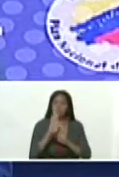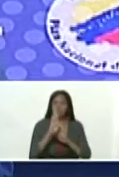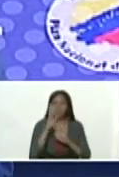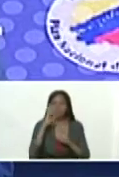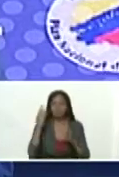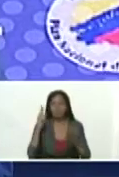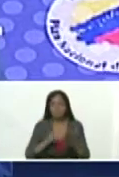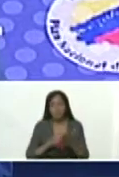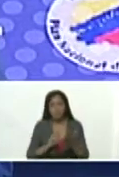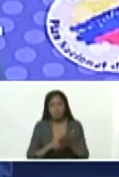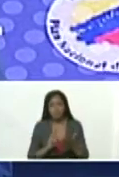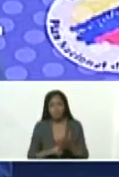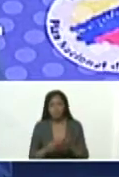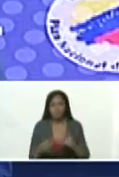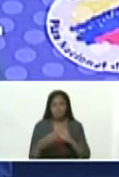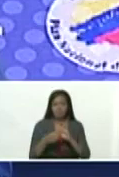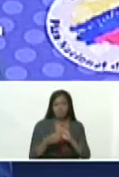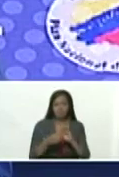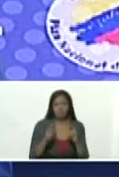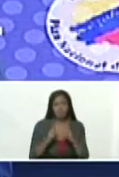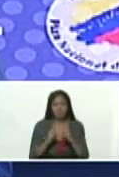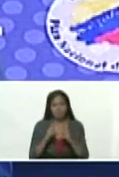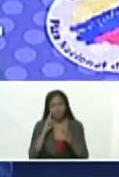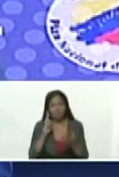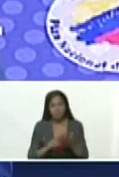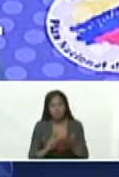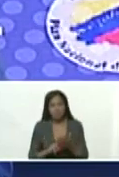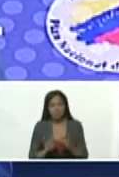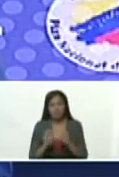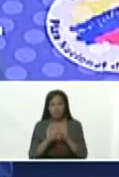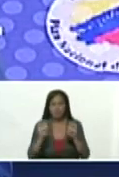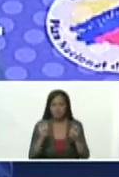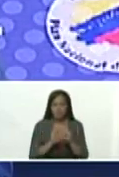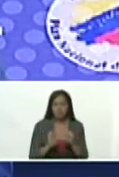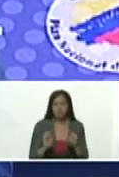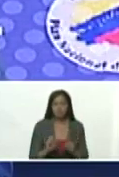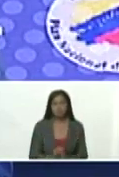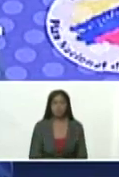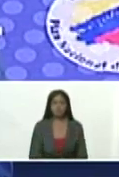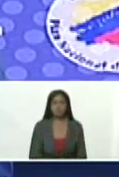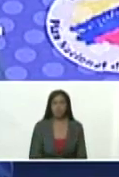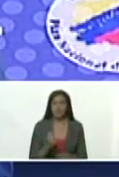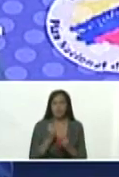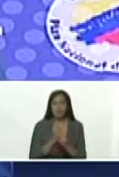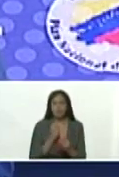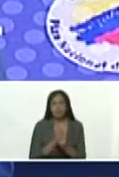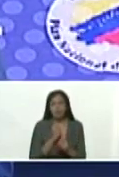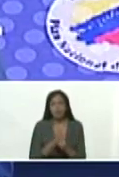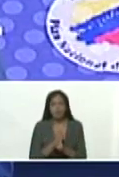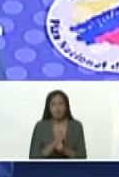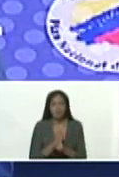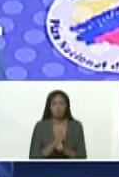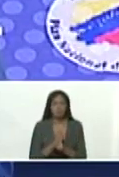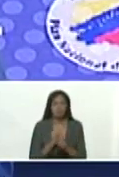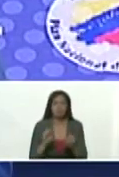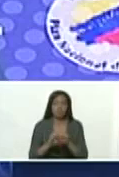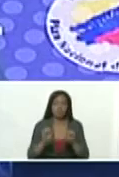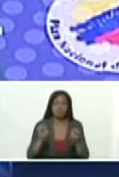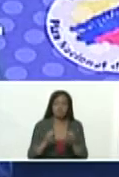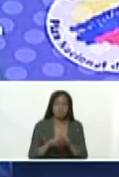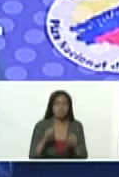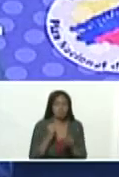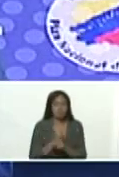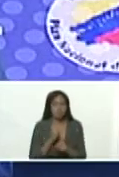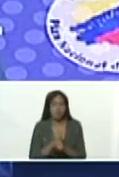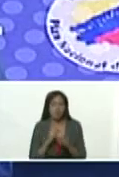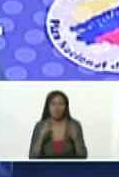real. Vincular el conocimiento, la educación, el trabajo, la educación, el trabajo,